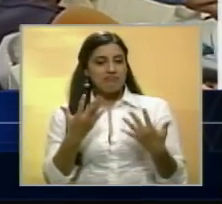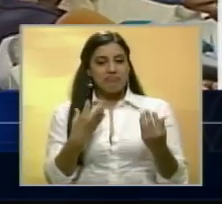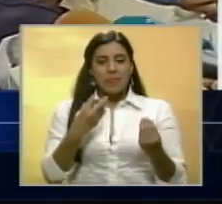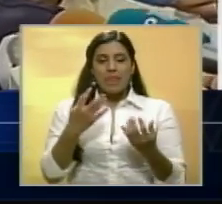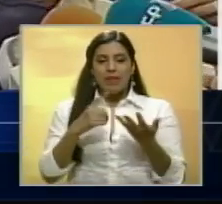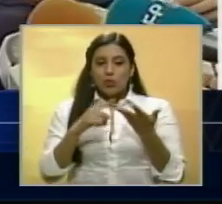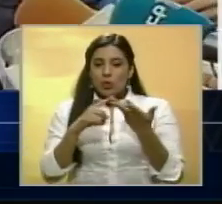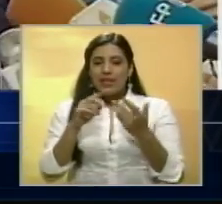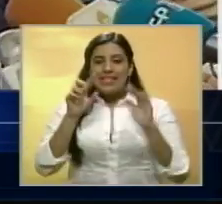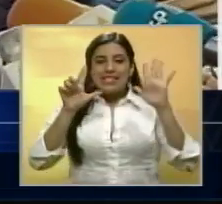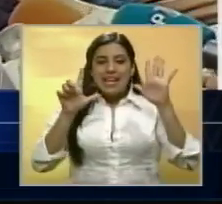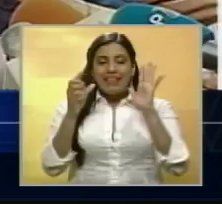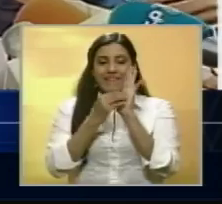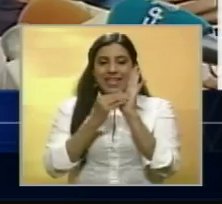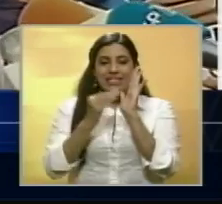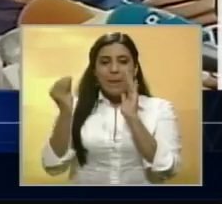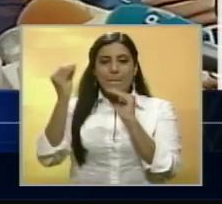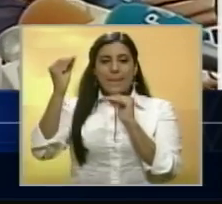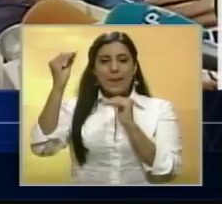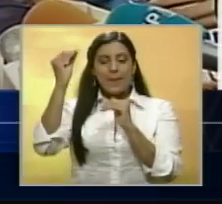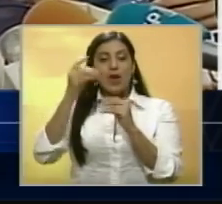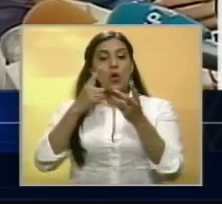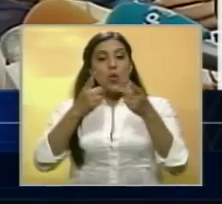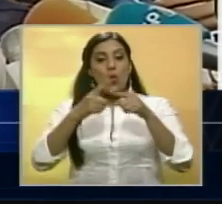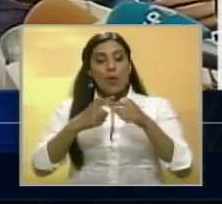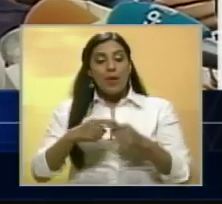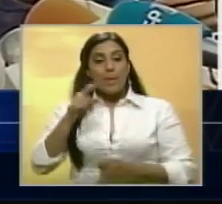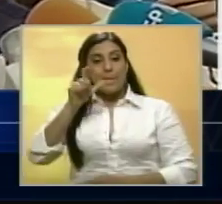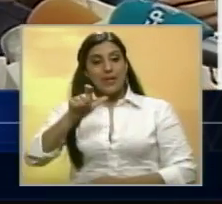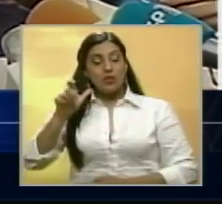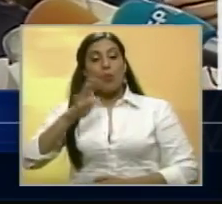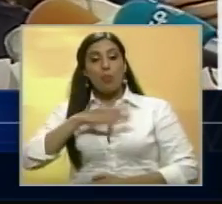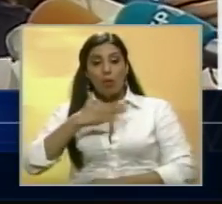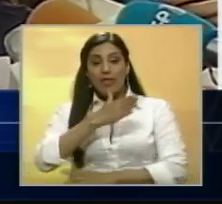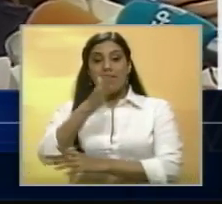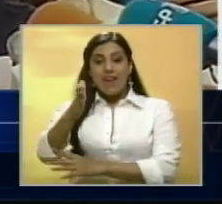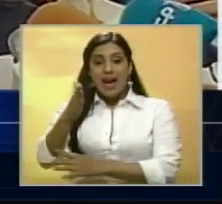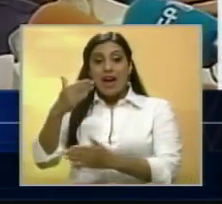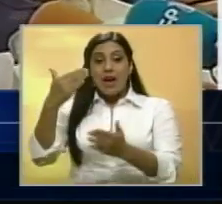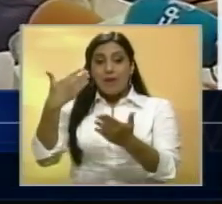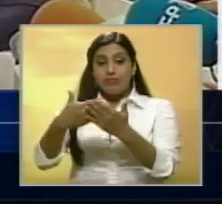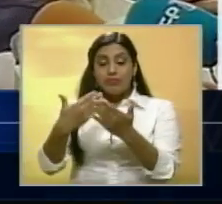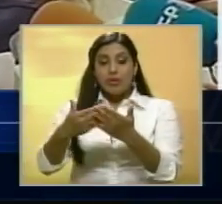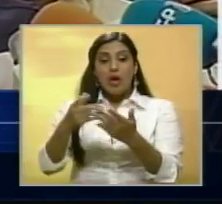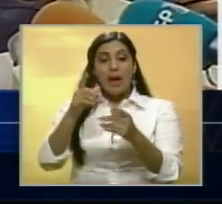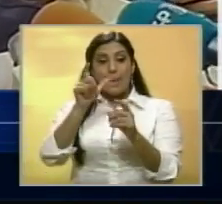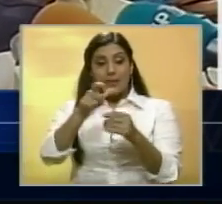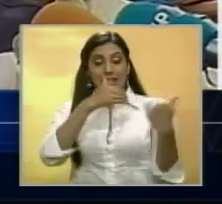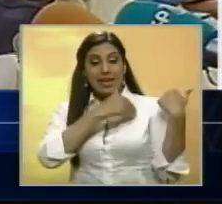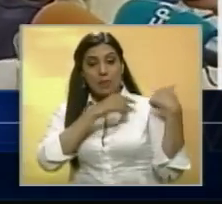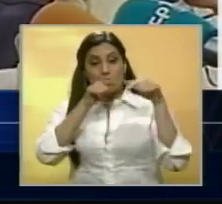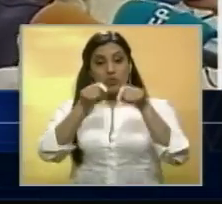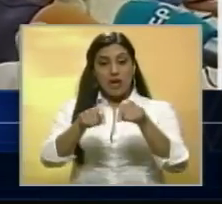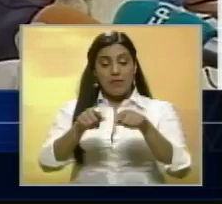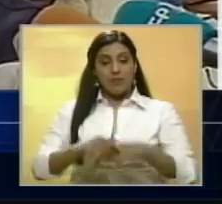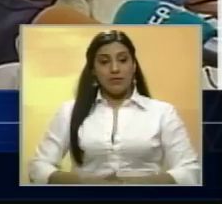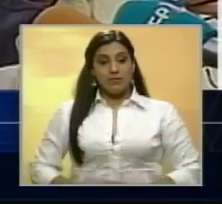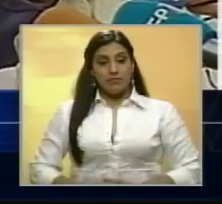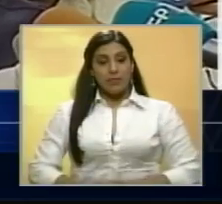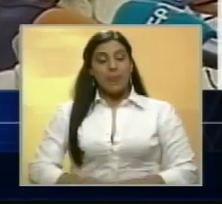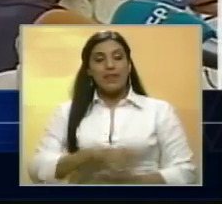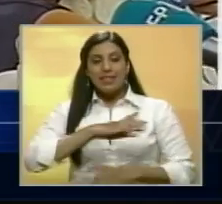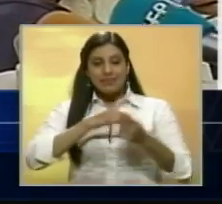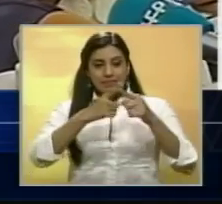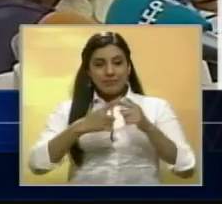estamos hablando 7 veces más el número de personas que pueden ir a validar al número requerido. Tenemos de